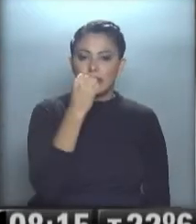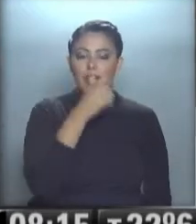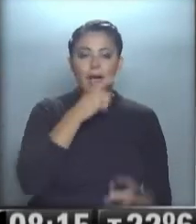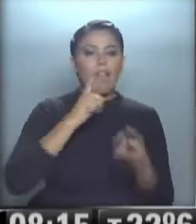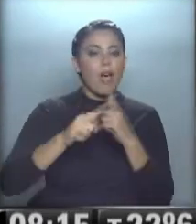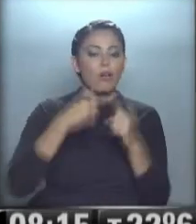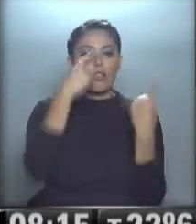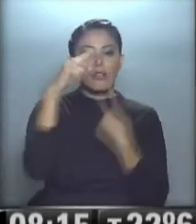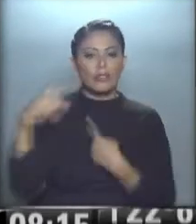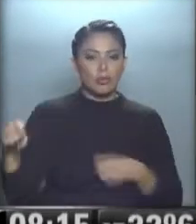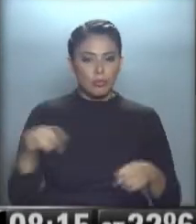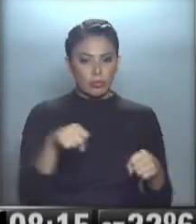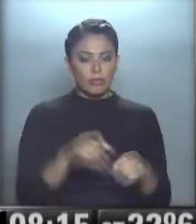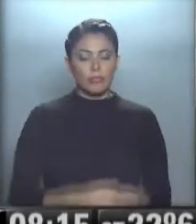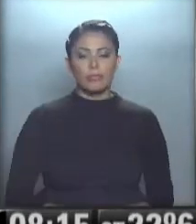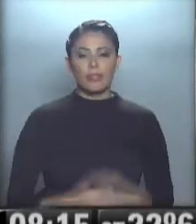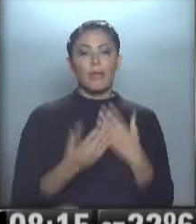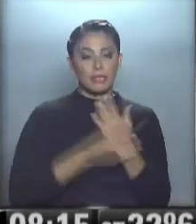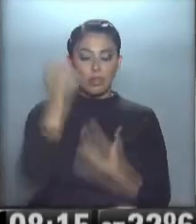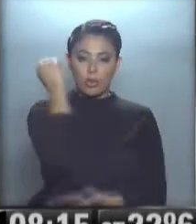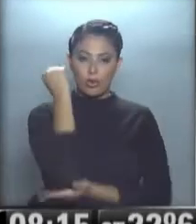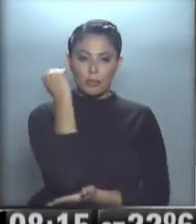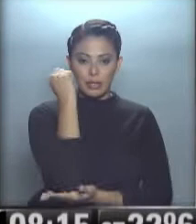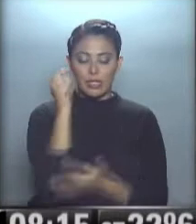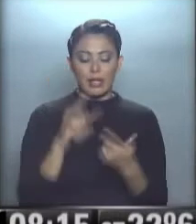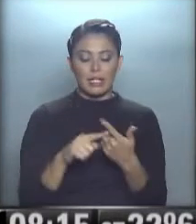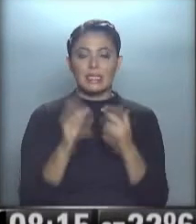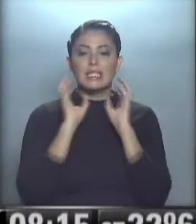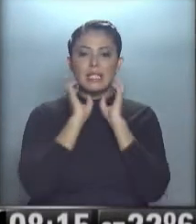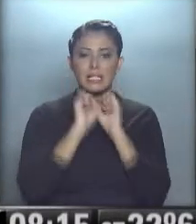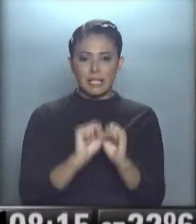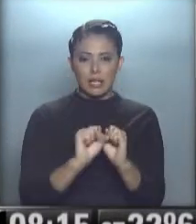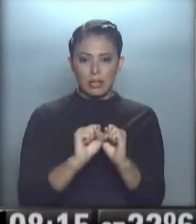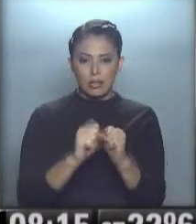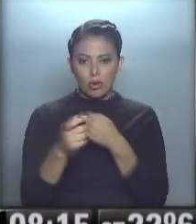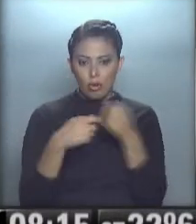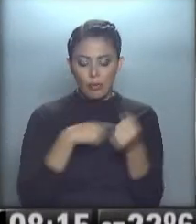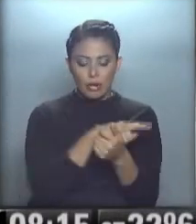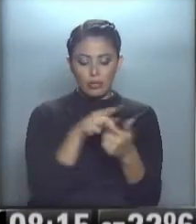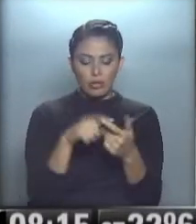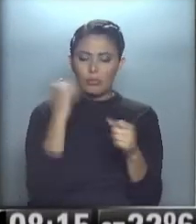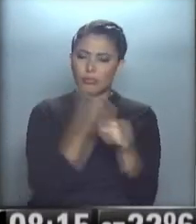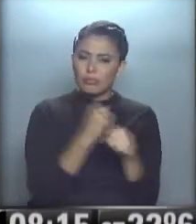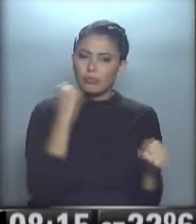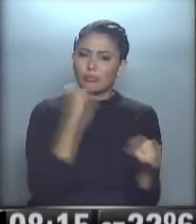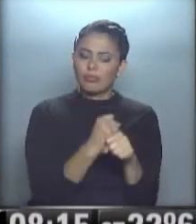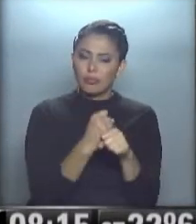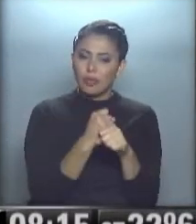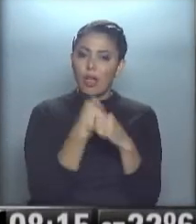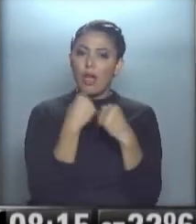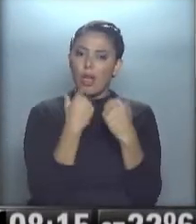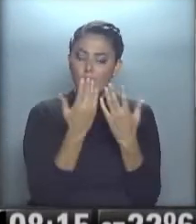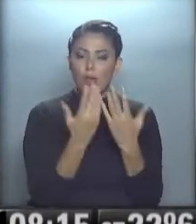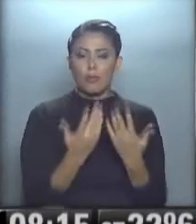todas las cadenas. El ministro Axel Kicillof, el secretario de Comercio Augusto Costa han trabajado para la